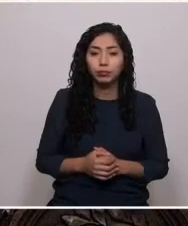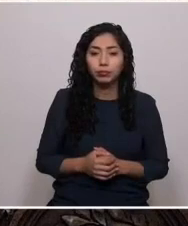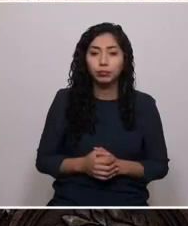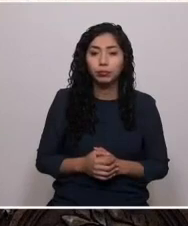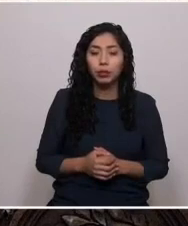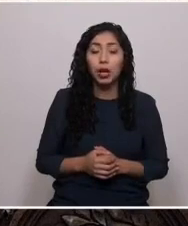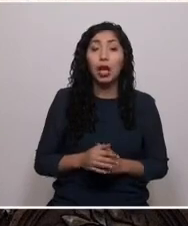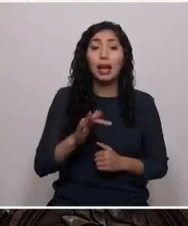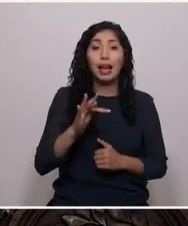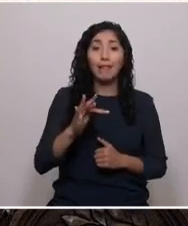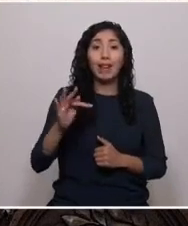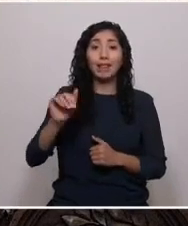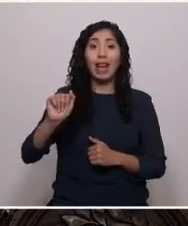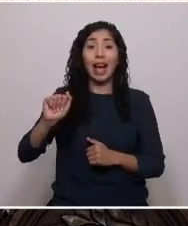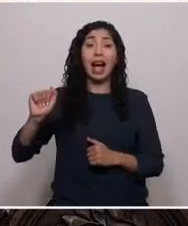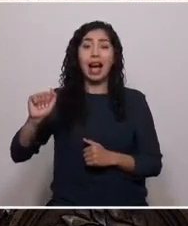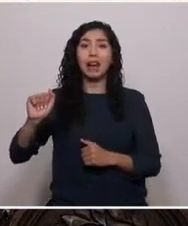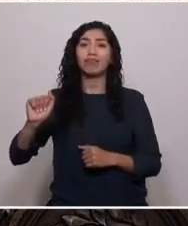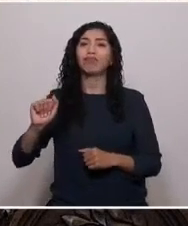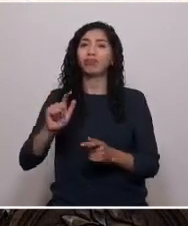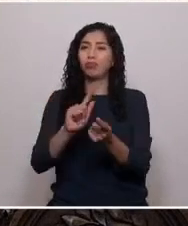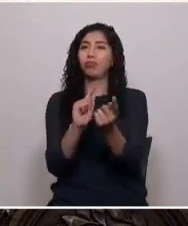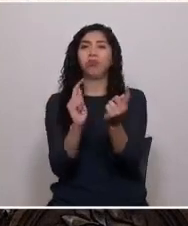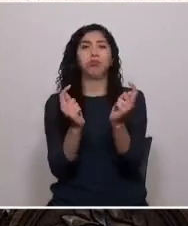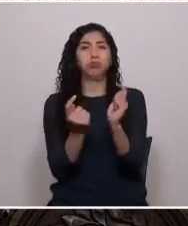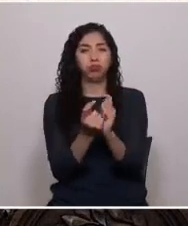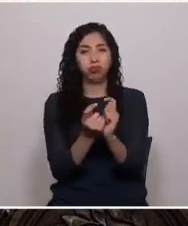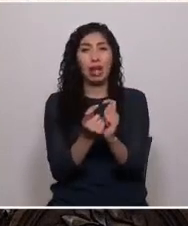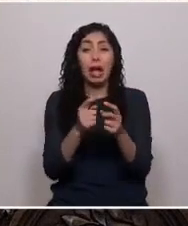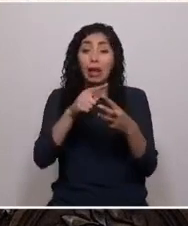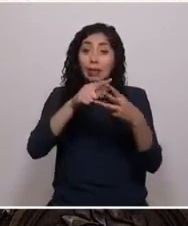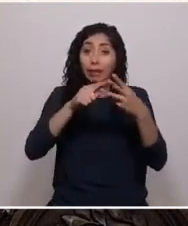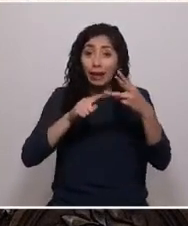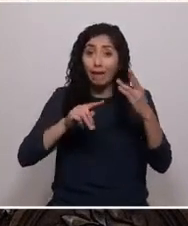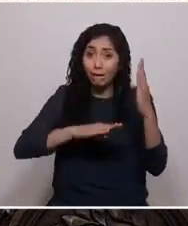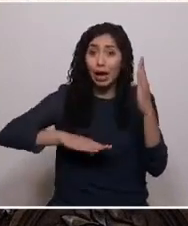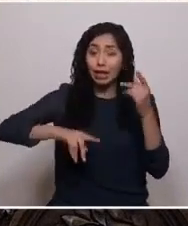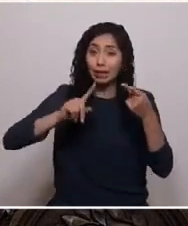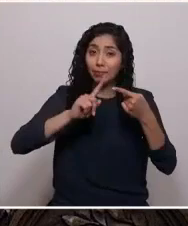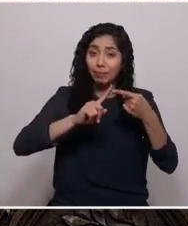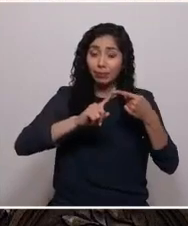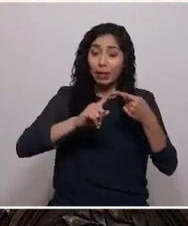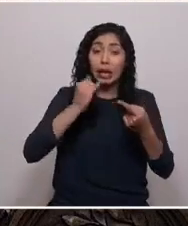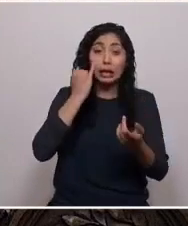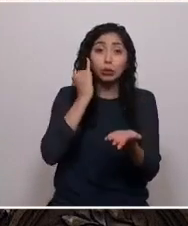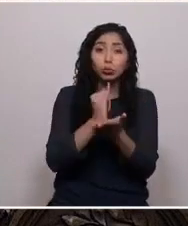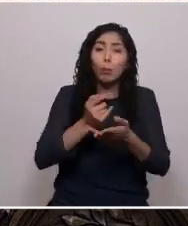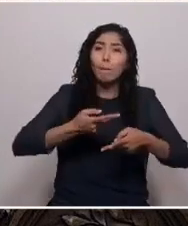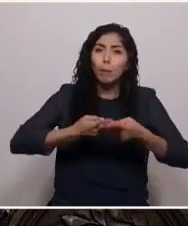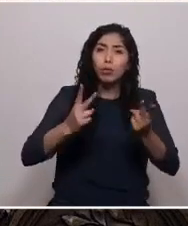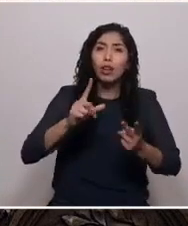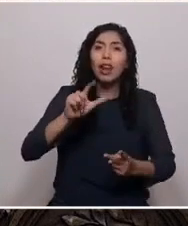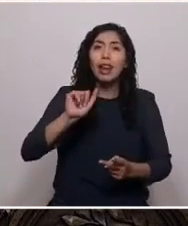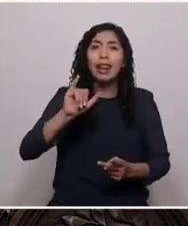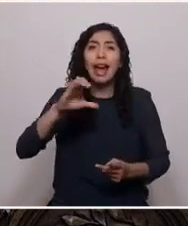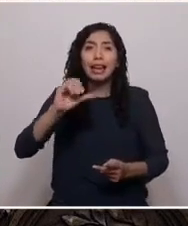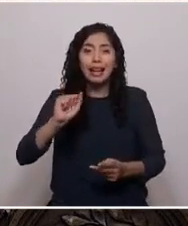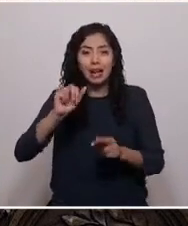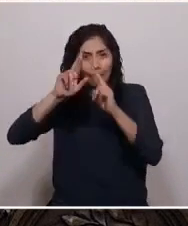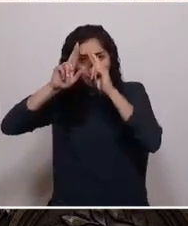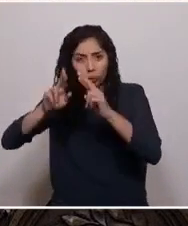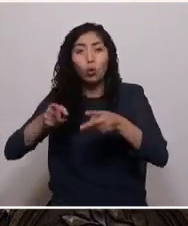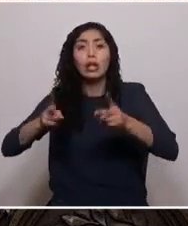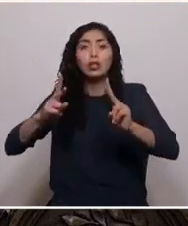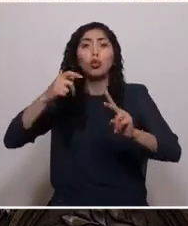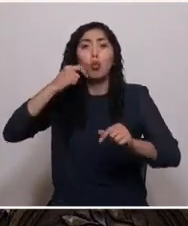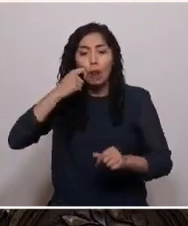Fuerzas Armadas y Seguridad sobre la base de tres principios. 1. Institución pública, laica y respetuosa de los derechos humanos y de